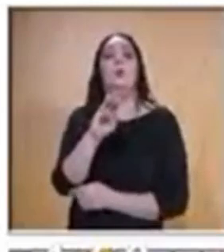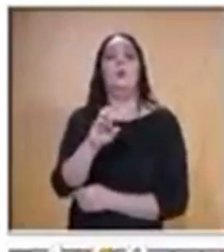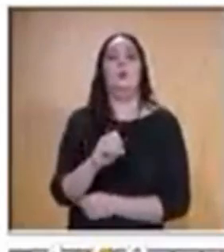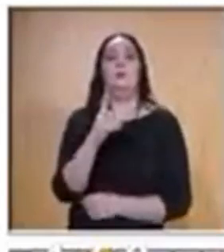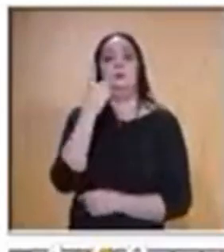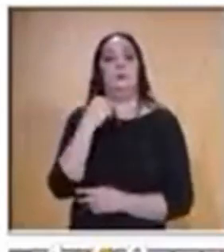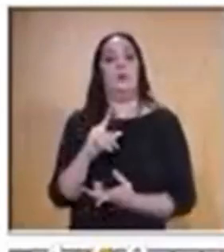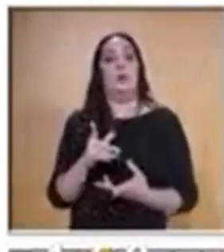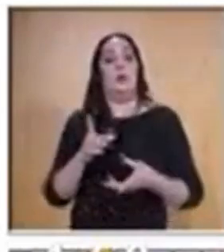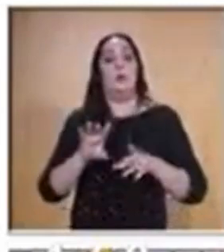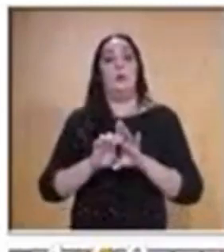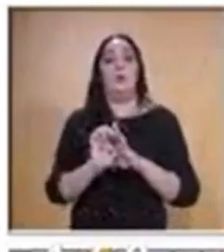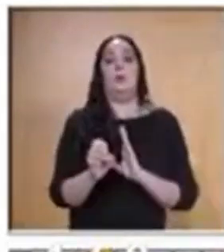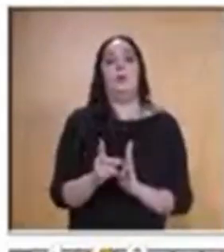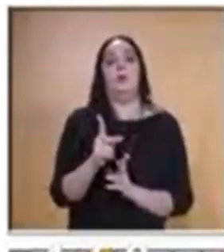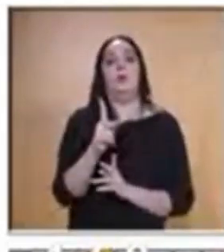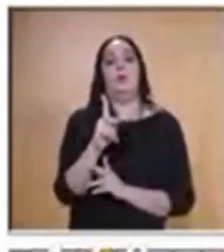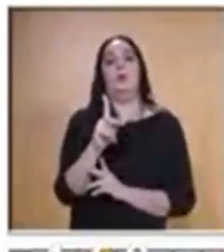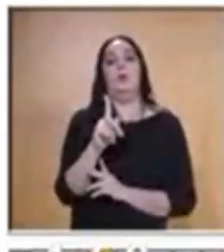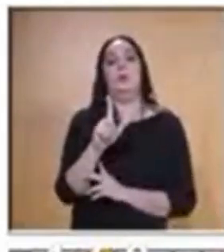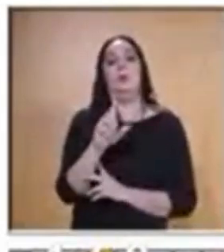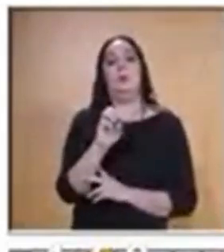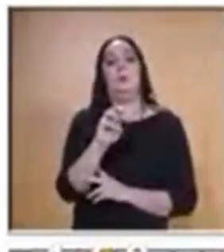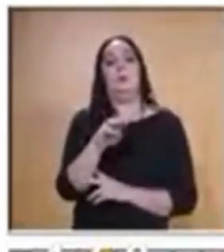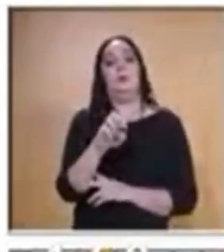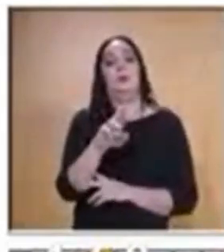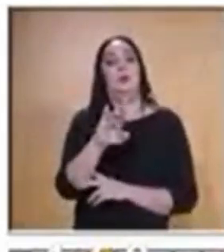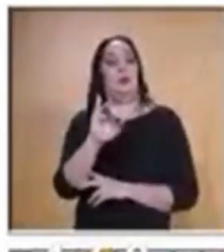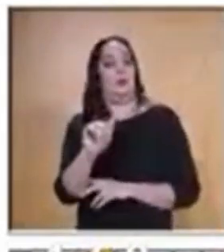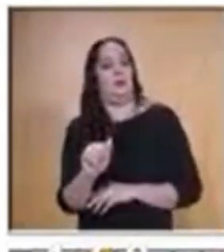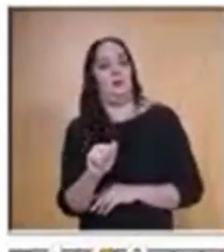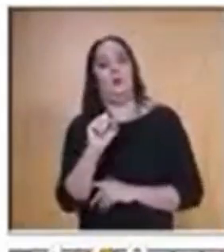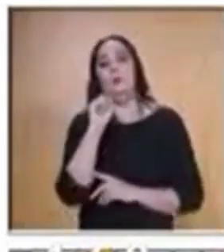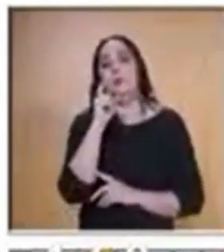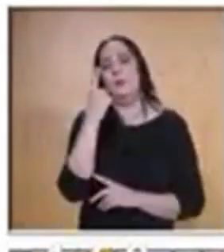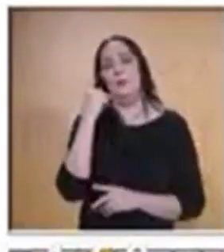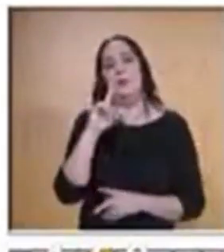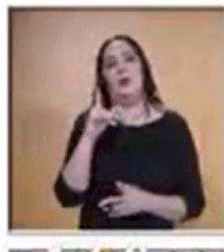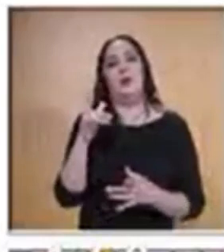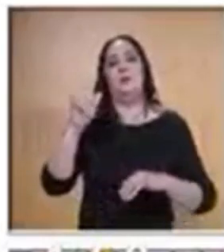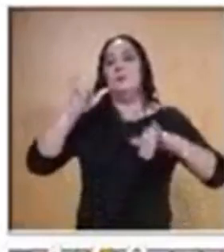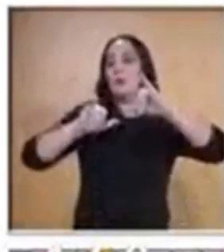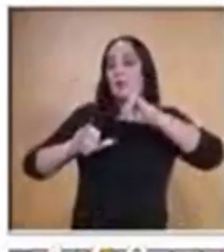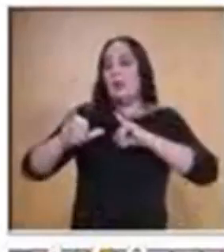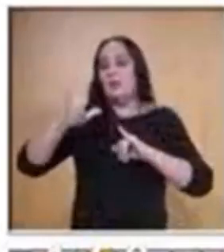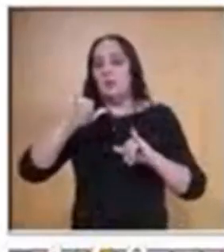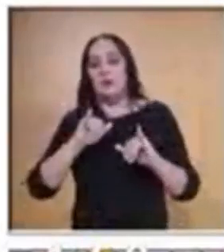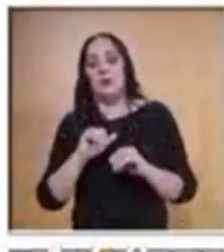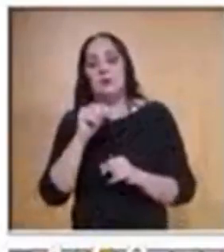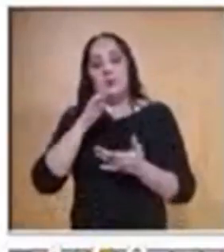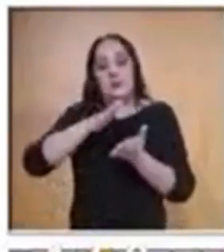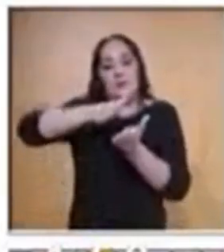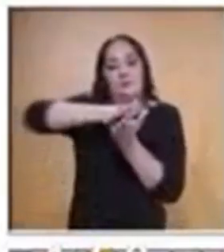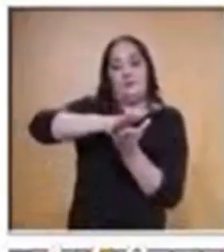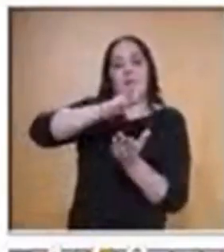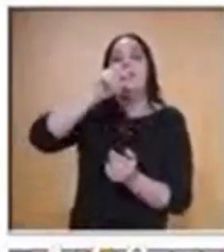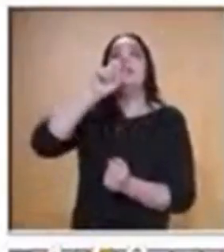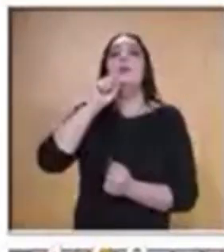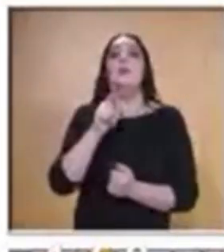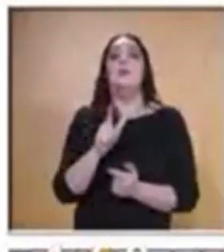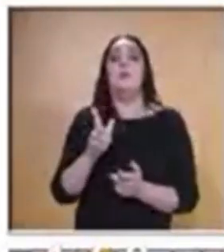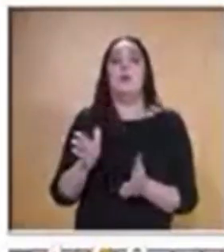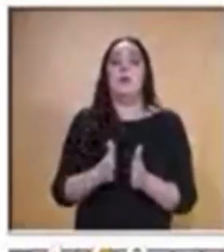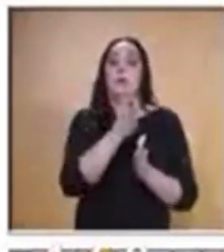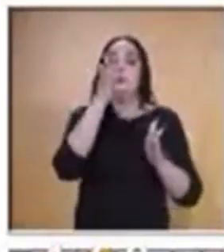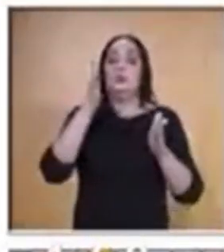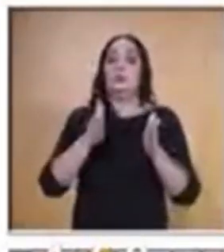fontanería, la plancha para industrias químicas y para la construcción, las pinturas